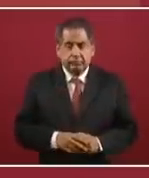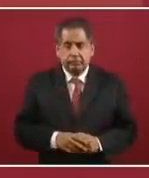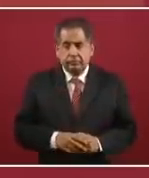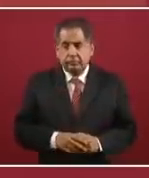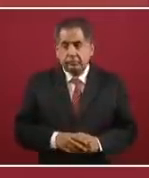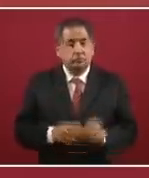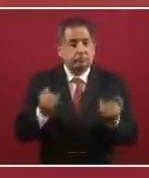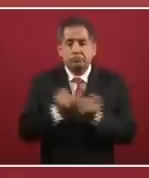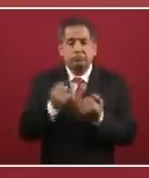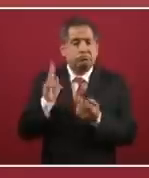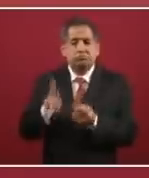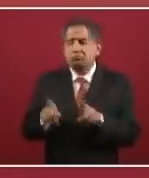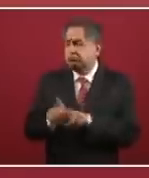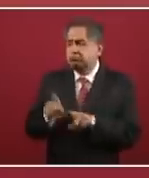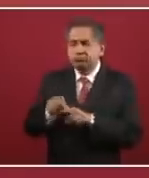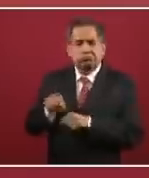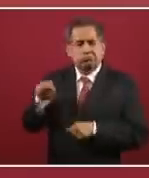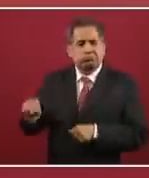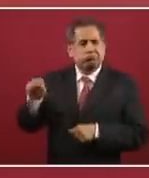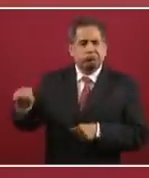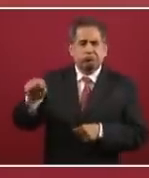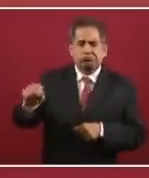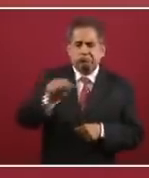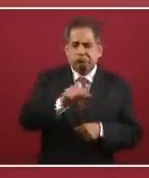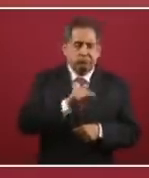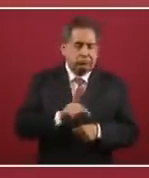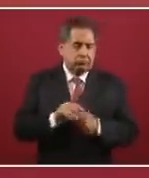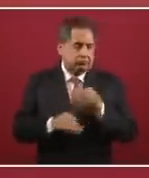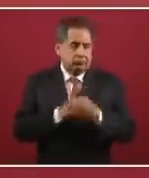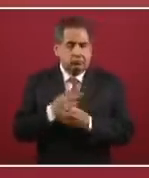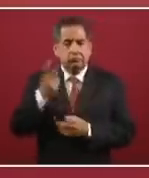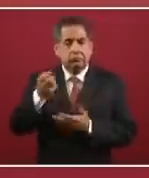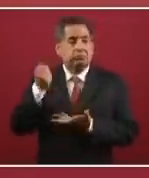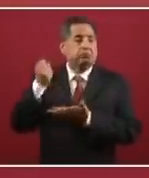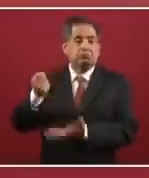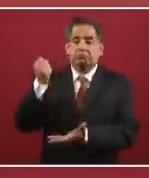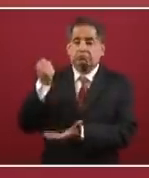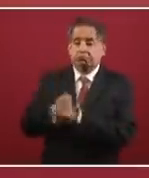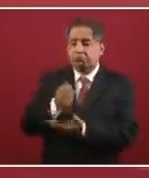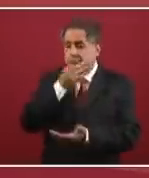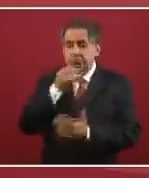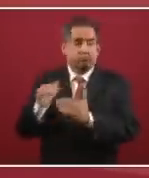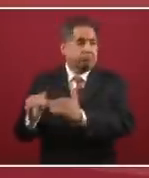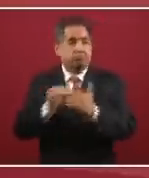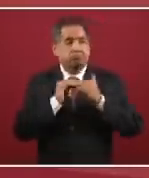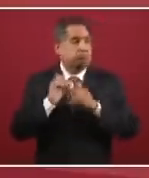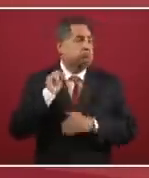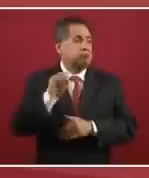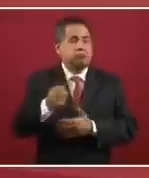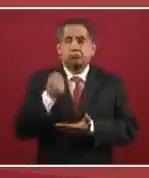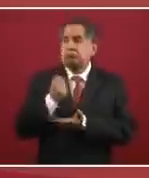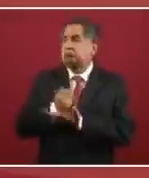Y todos, por eso se aprobaba el presupuesto por unanimidad.